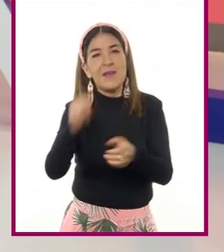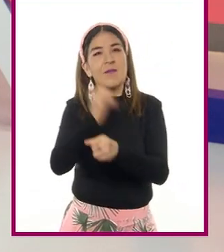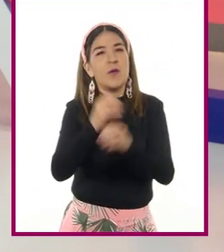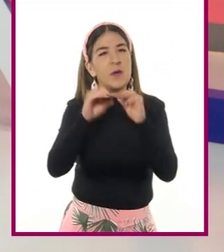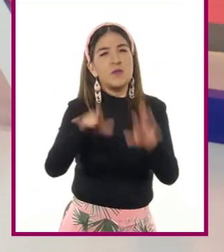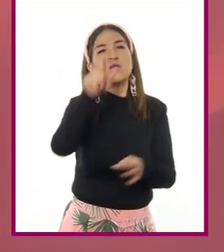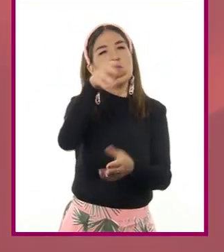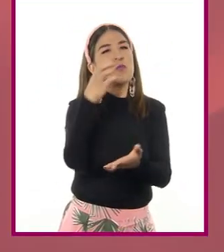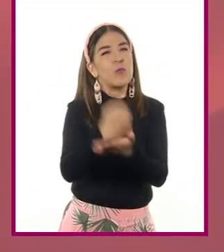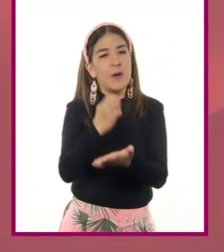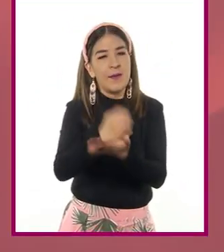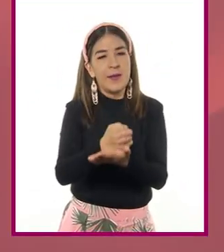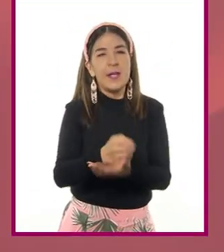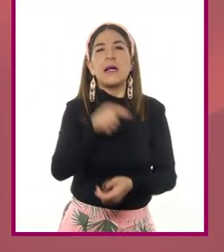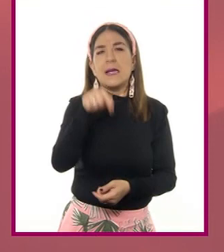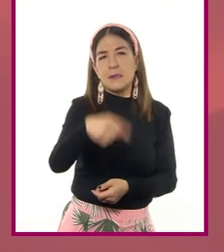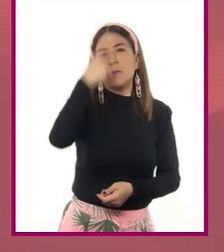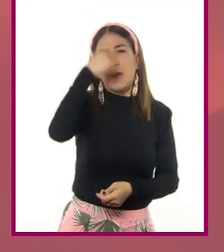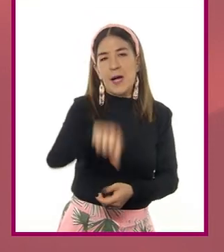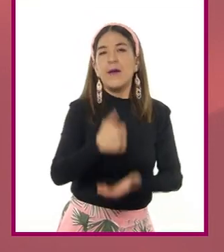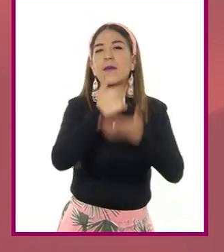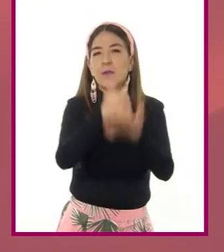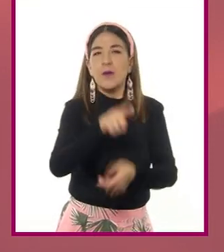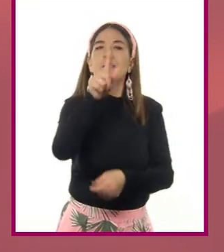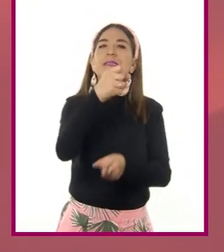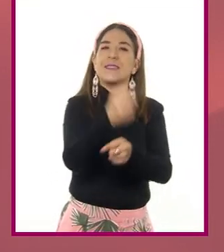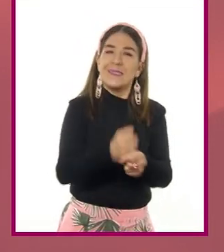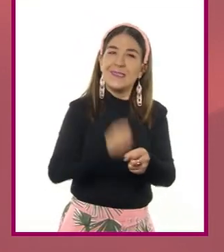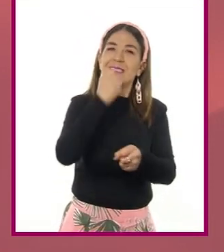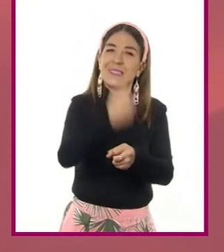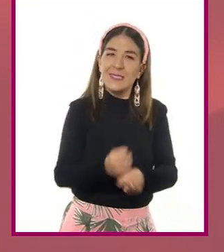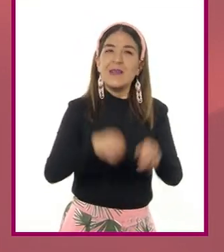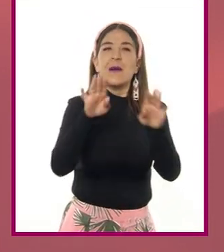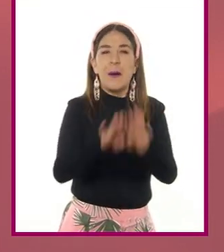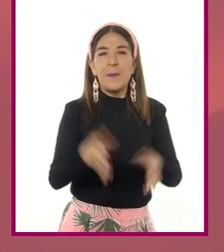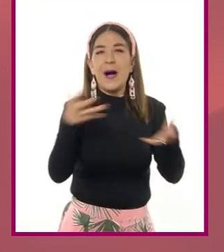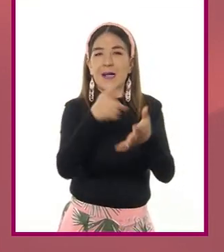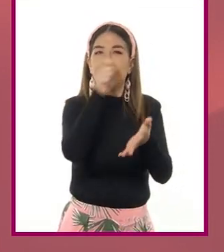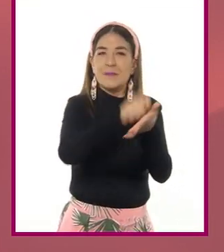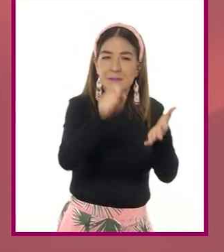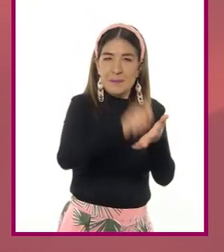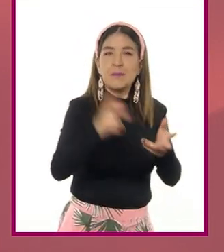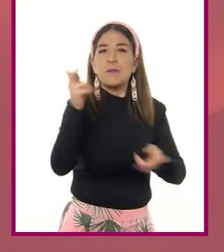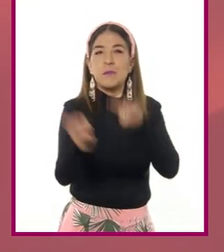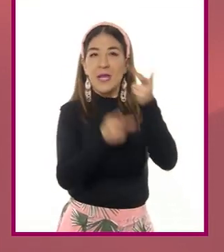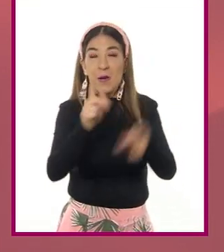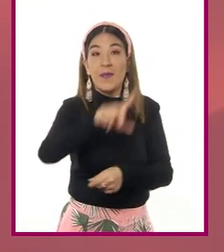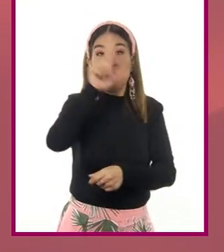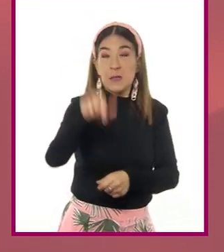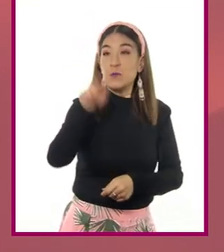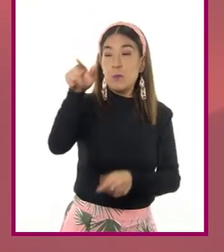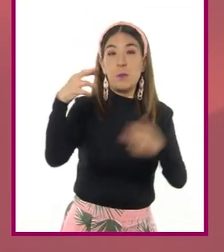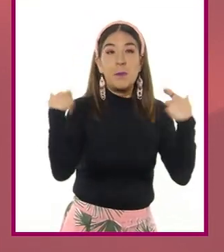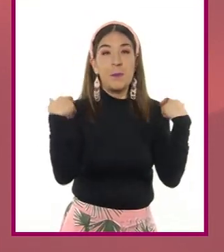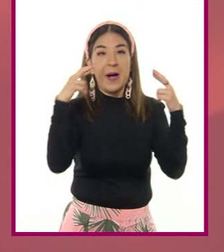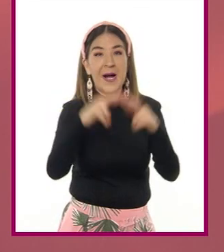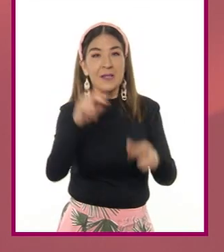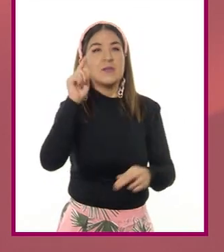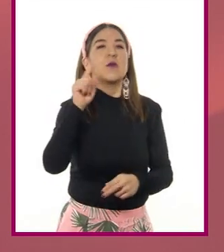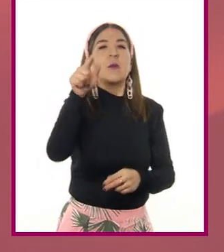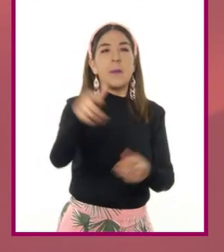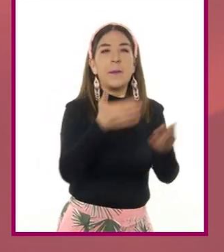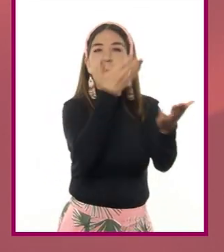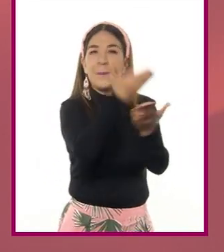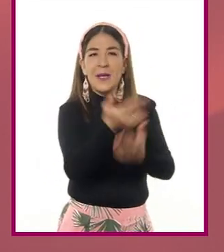cuaderno. Esto les ayudará a practicar la elaboración de preguntas para que cuando su maestra o maestro les pida